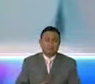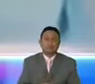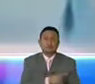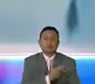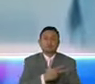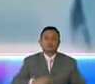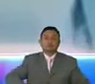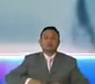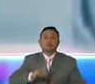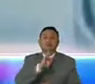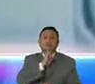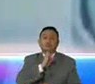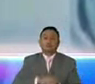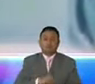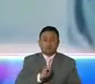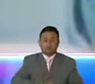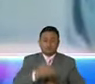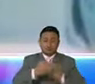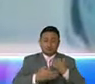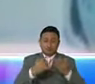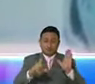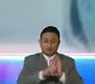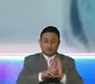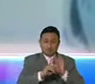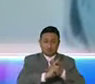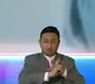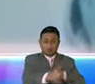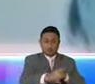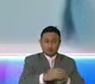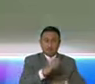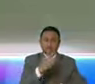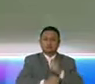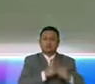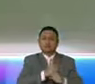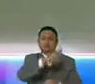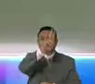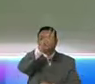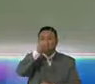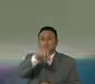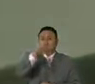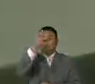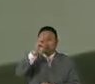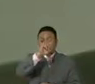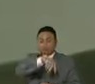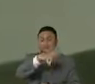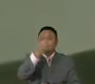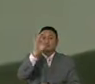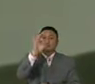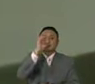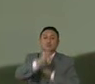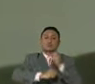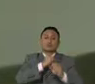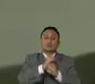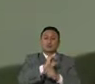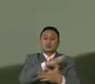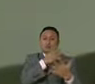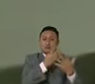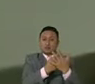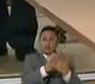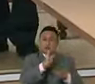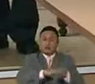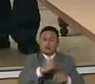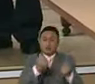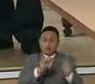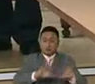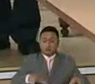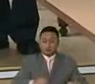Estados Unidos en calidad de prófugo de la ley, ya que fue sentenciado en el 2016 a 8 años de cárcel por peculado. La defensa del